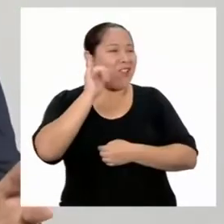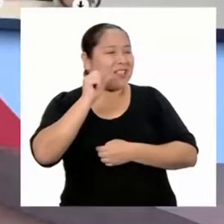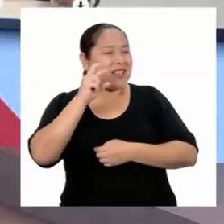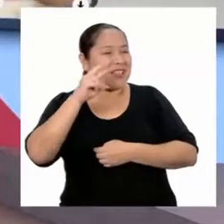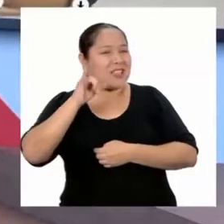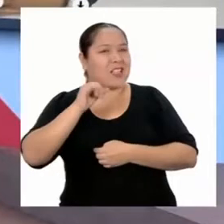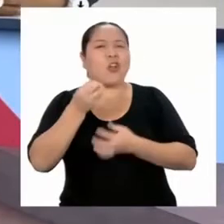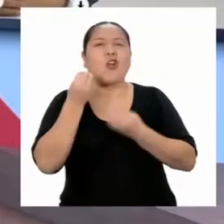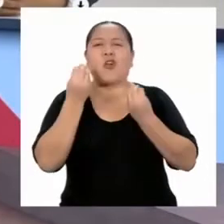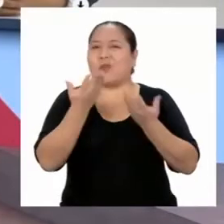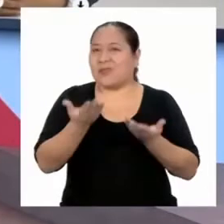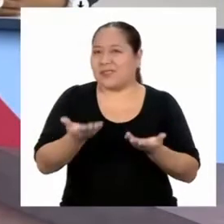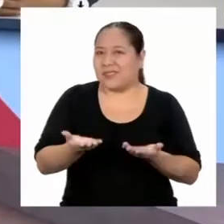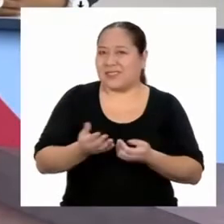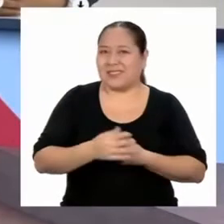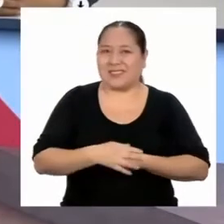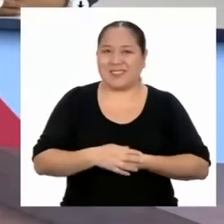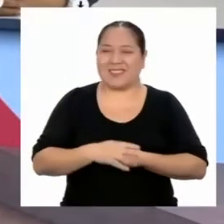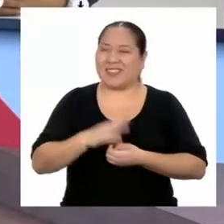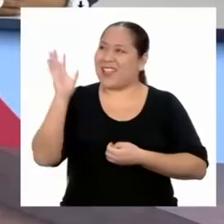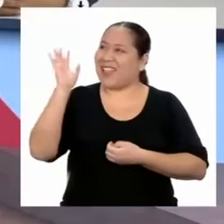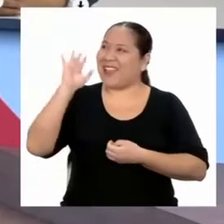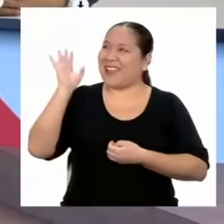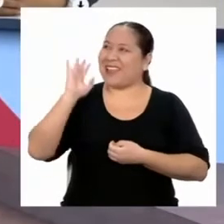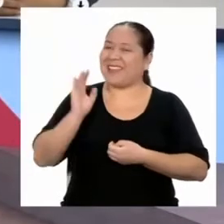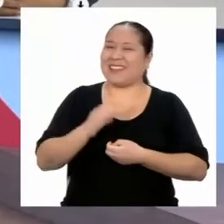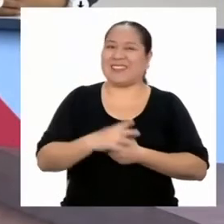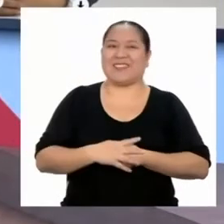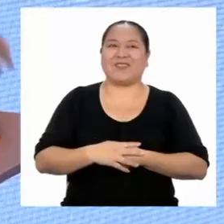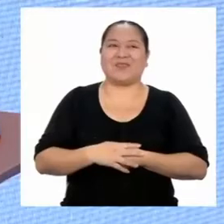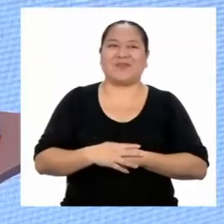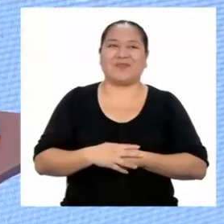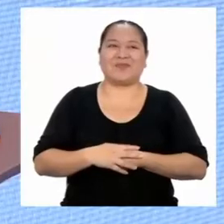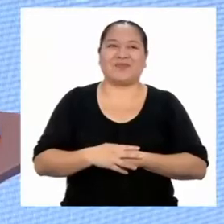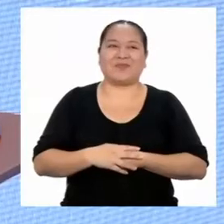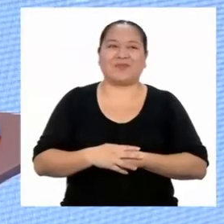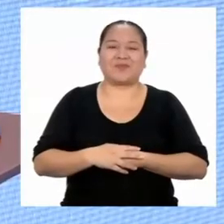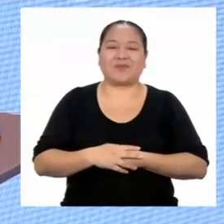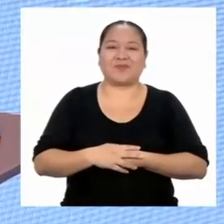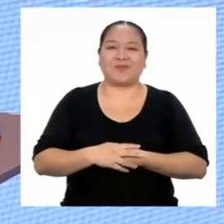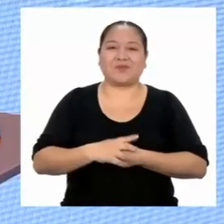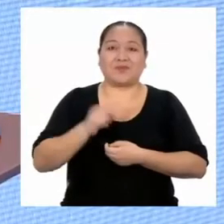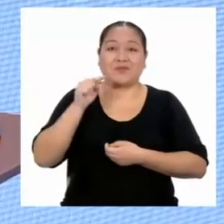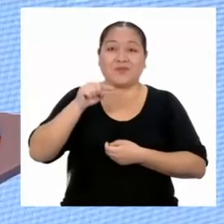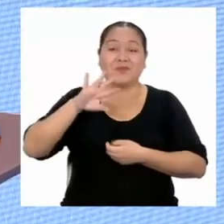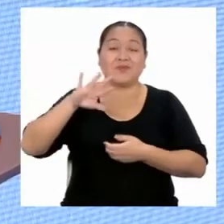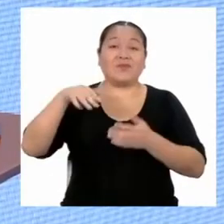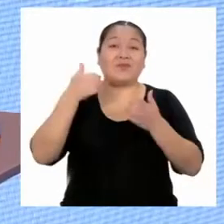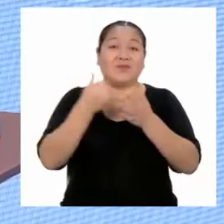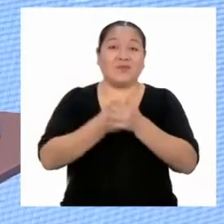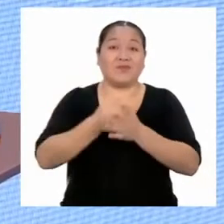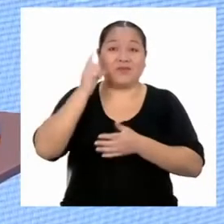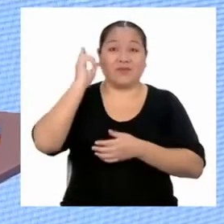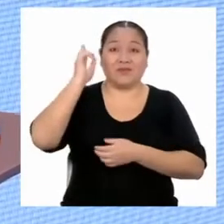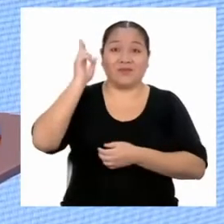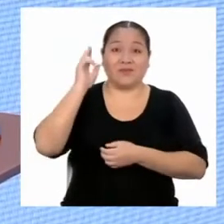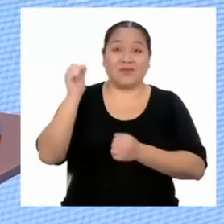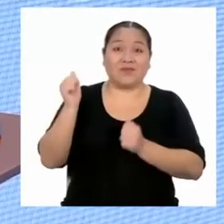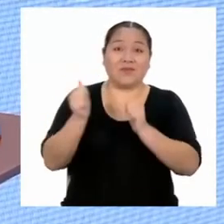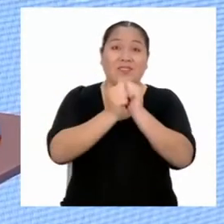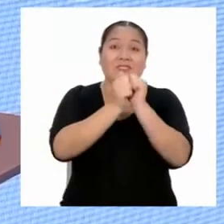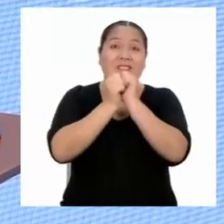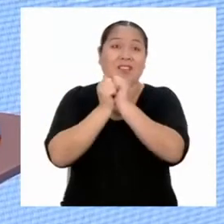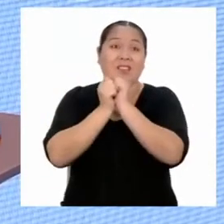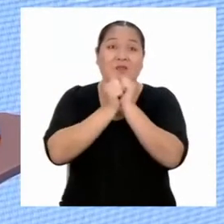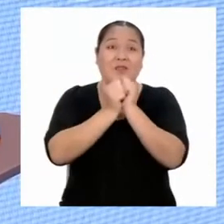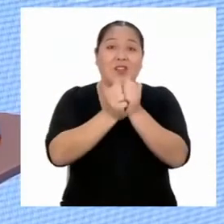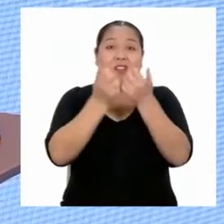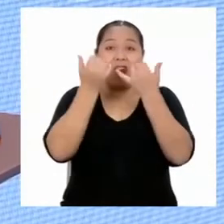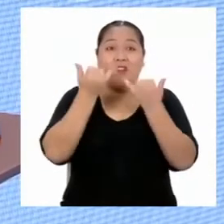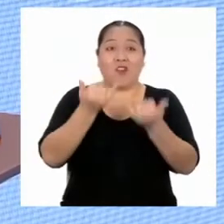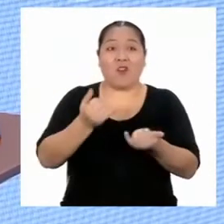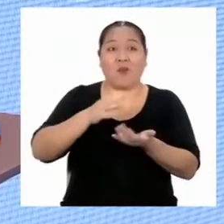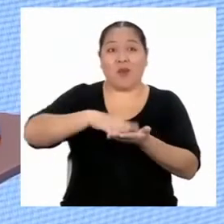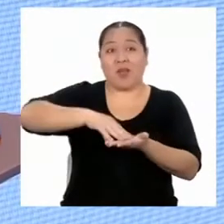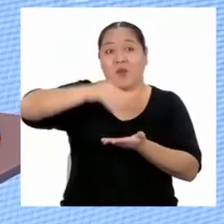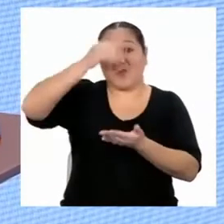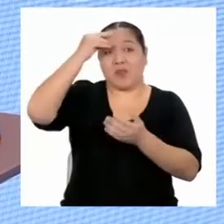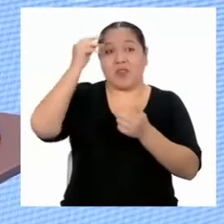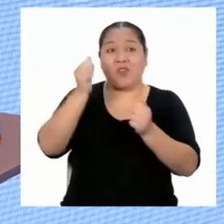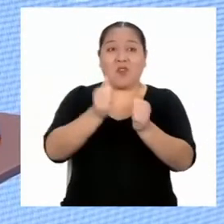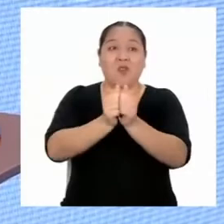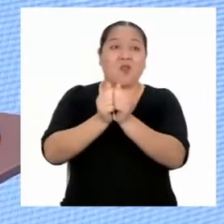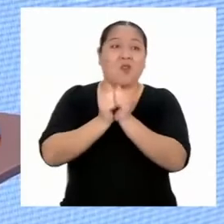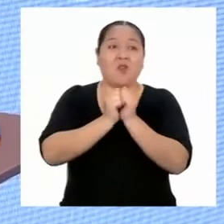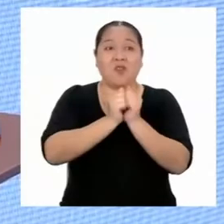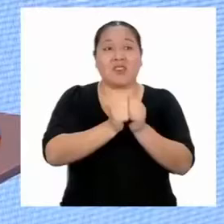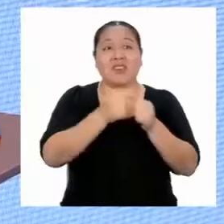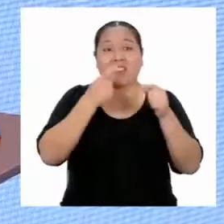han estado? Hola. Acaba de llegar la profesora. Nos acompañará hoy para aprender juntos